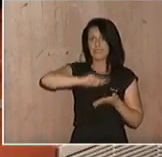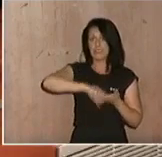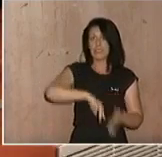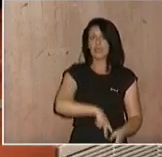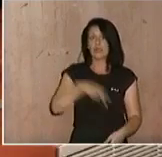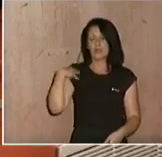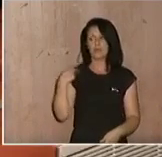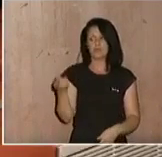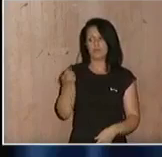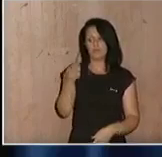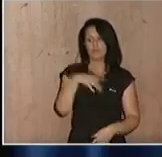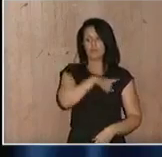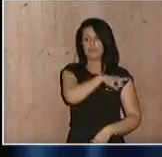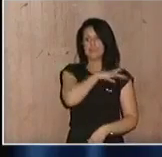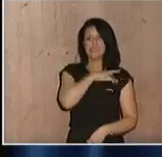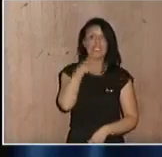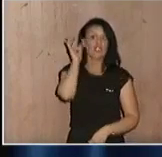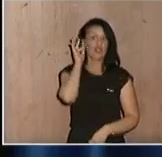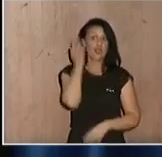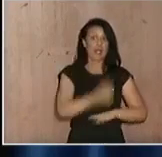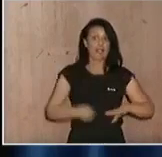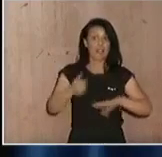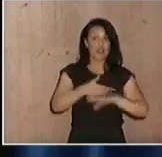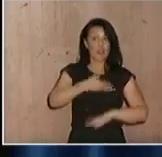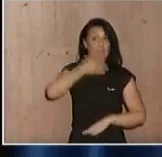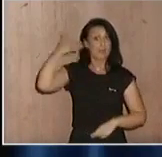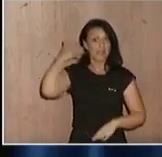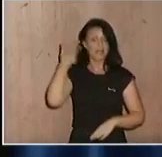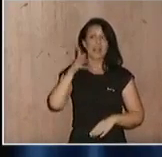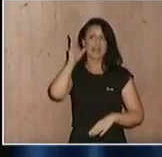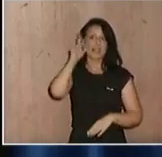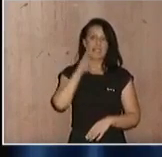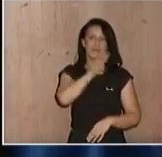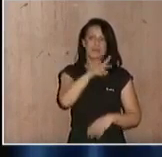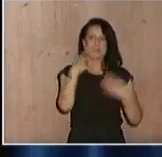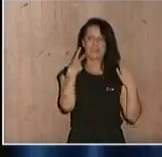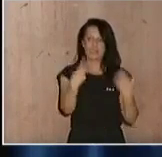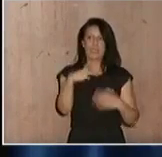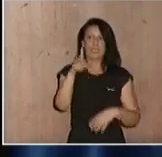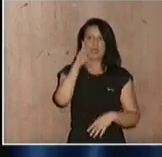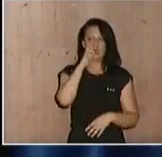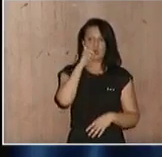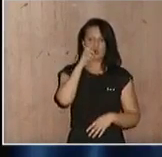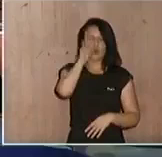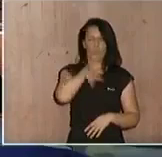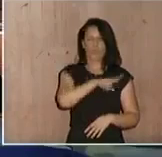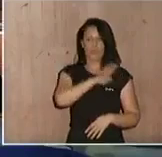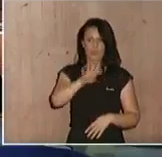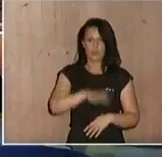el visto bueno de la señora rectora magnífica, en Alicante, a 27 de junio de 2024.